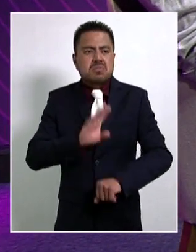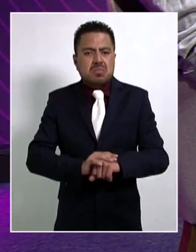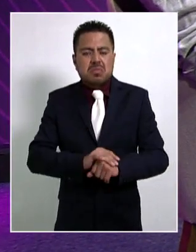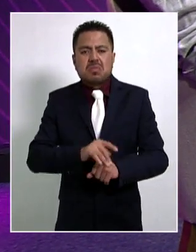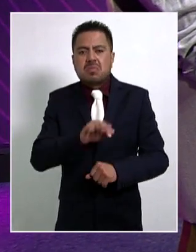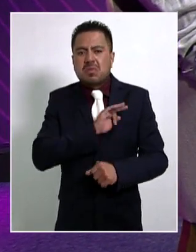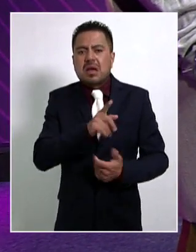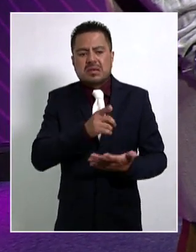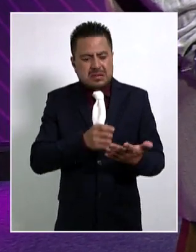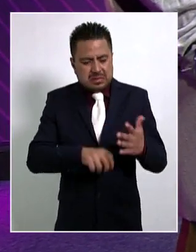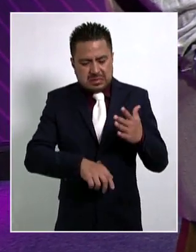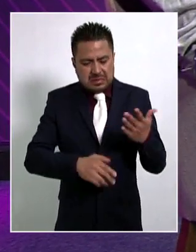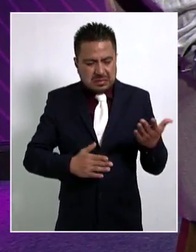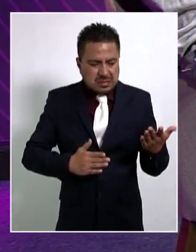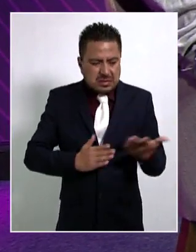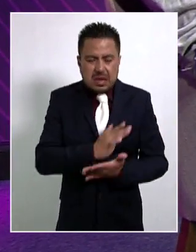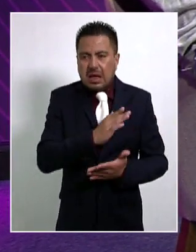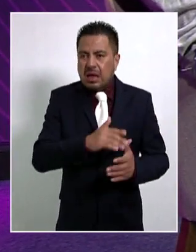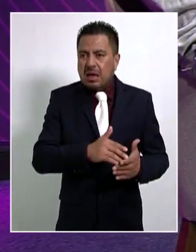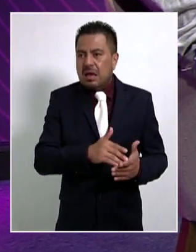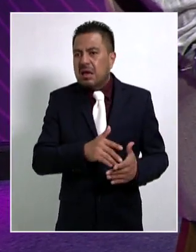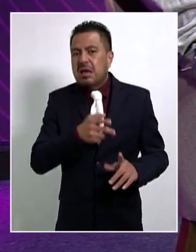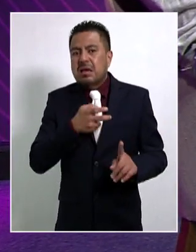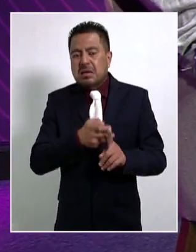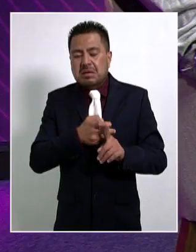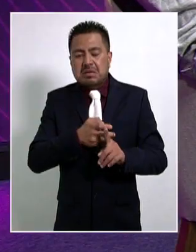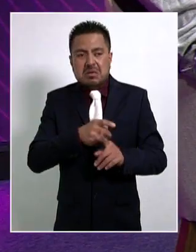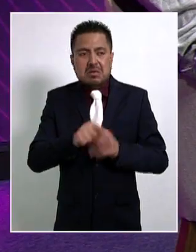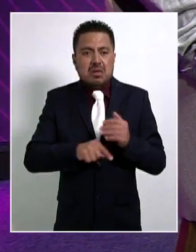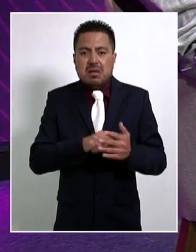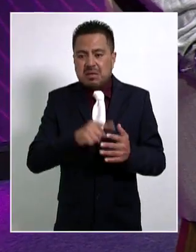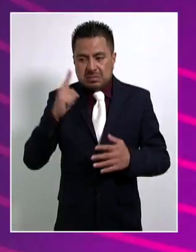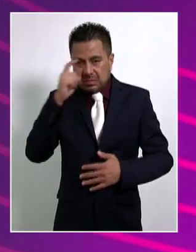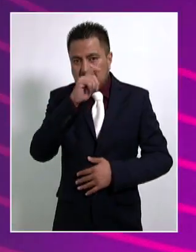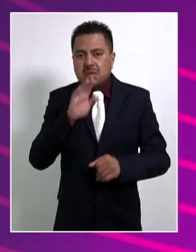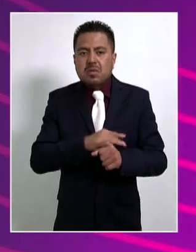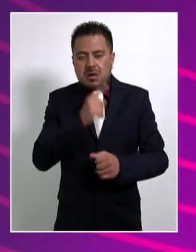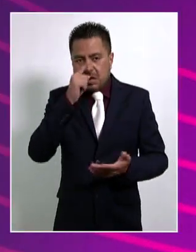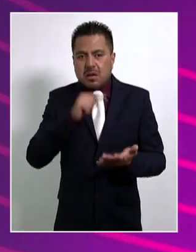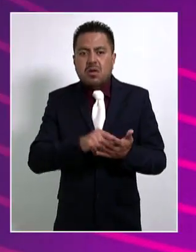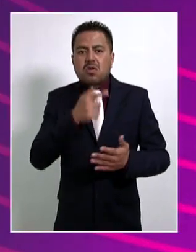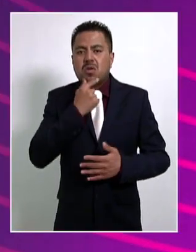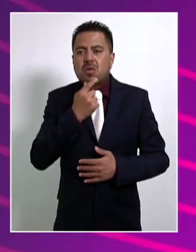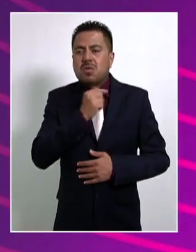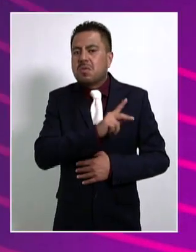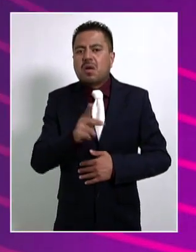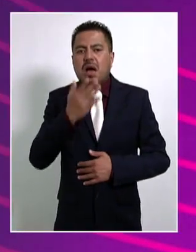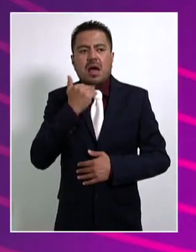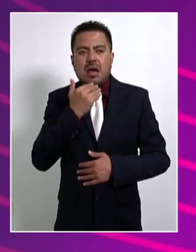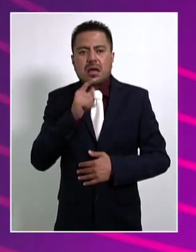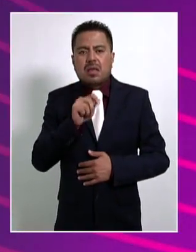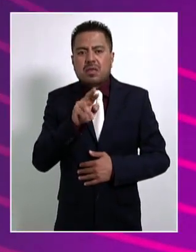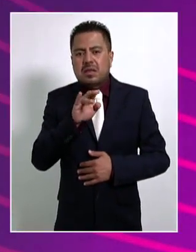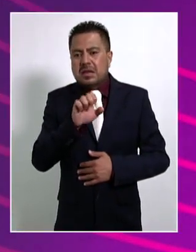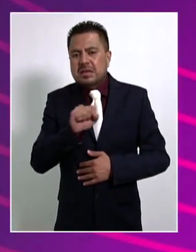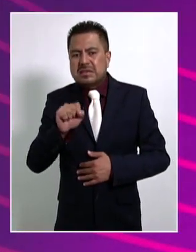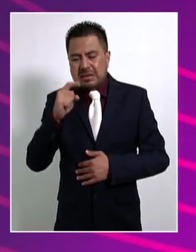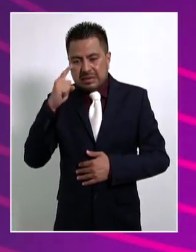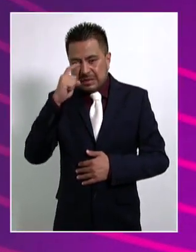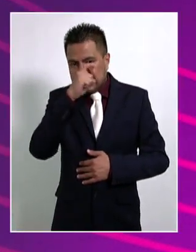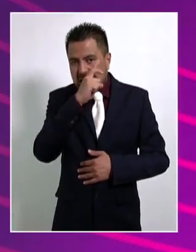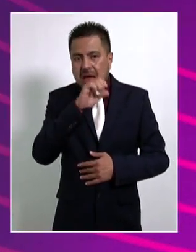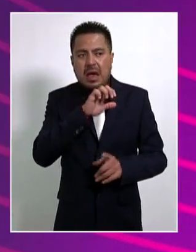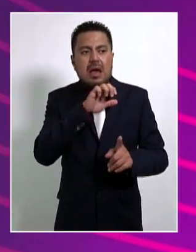realmente salirnos de ahí es algo difícil, porque yo creo que si un hombre que no es trans